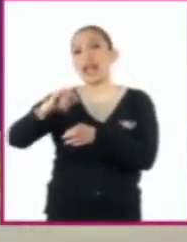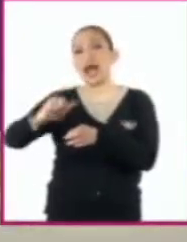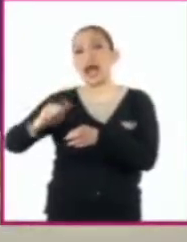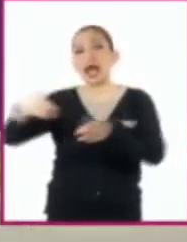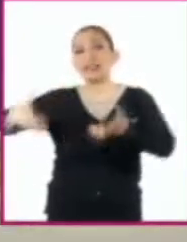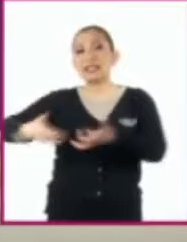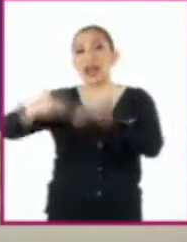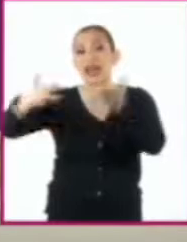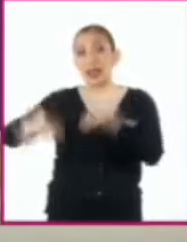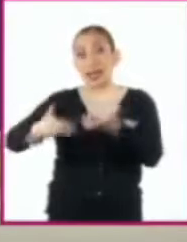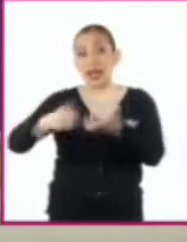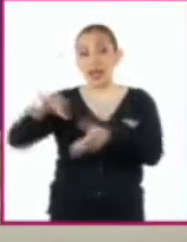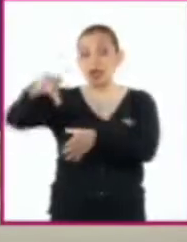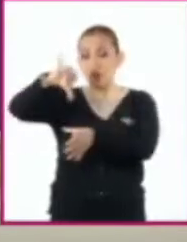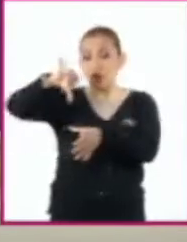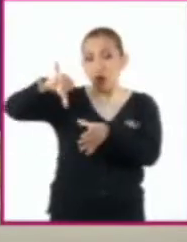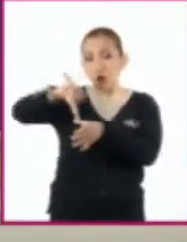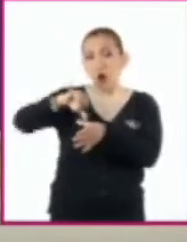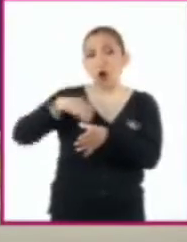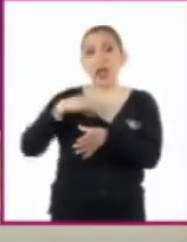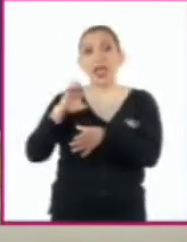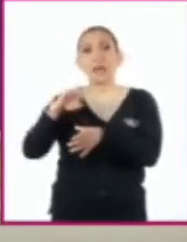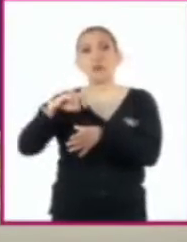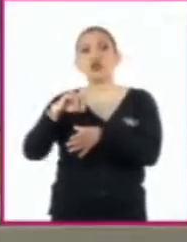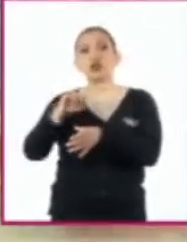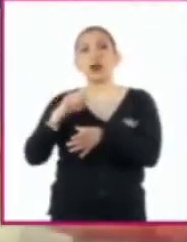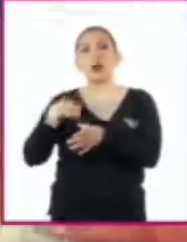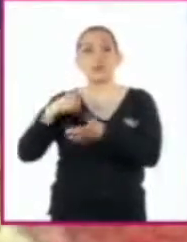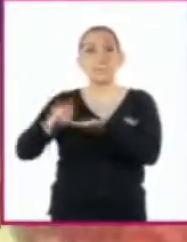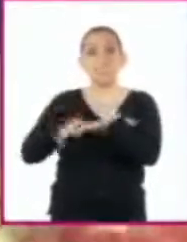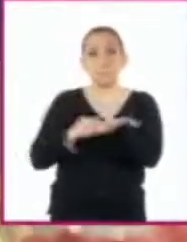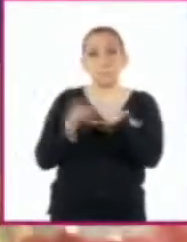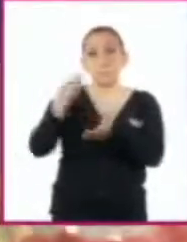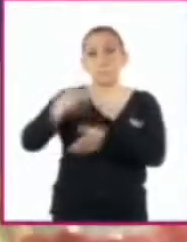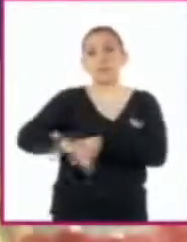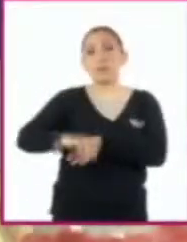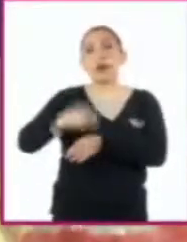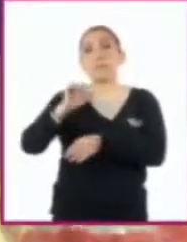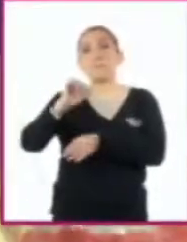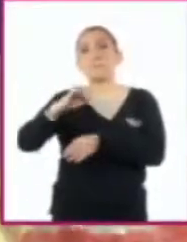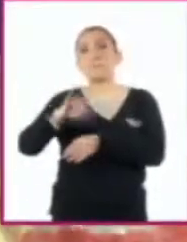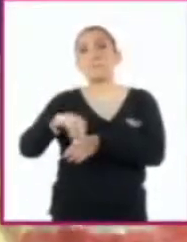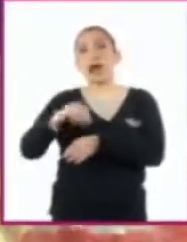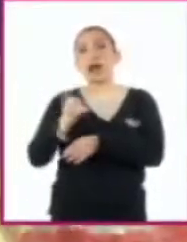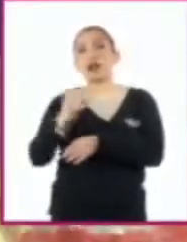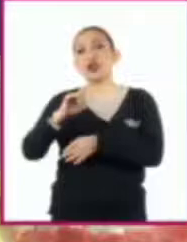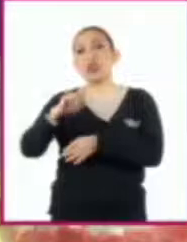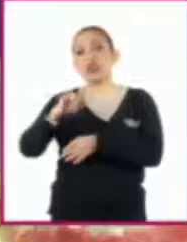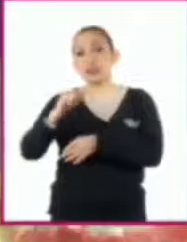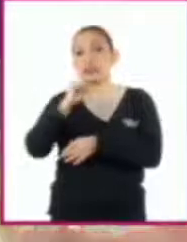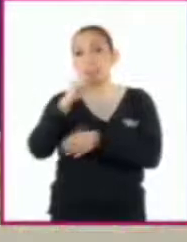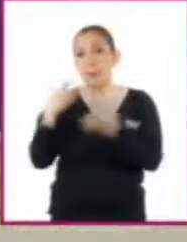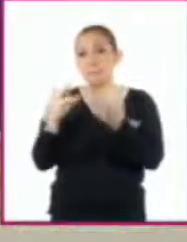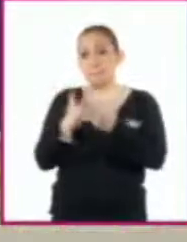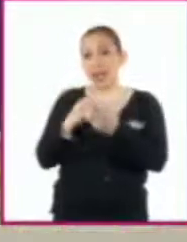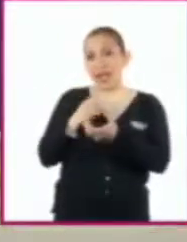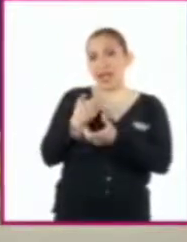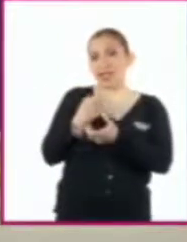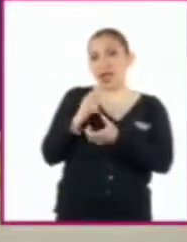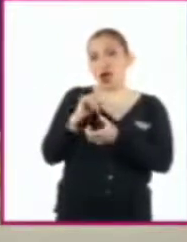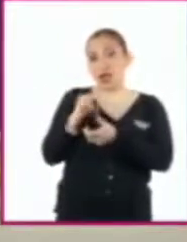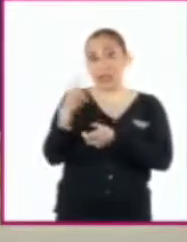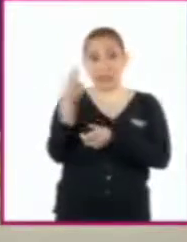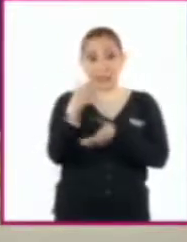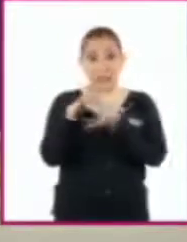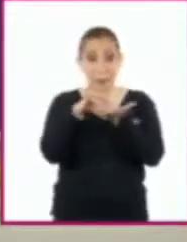ensalada aderezada con una emulsión de mayonesa, que es otra mezcla heterogénea. Si